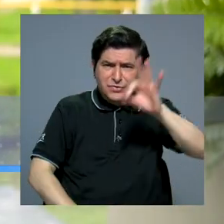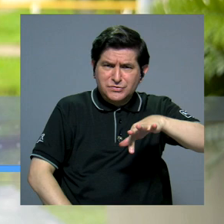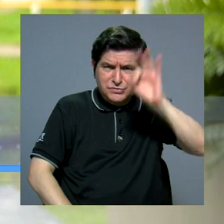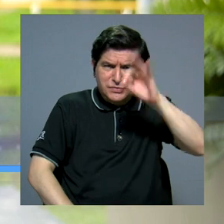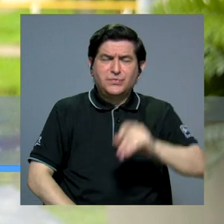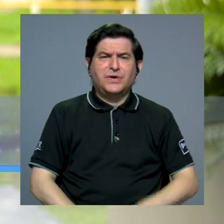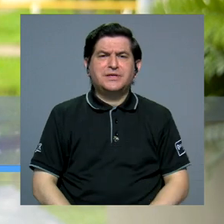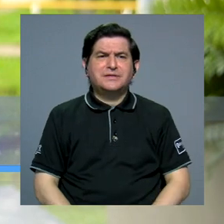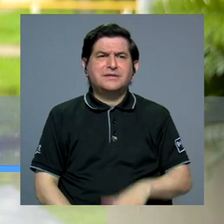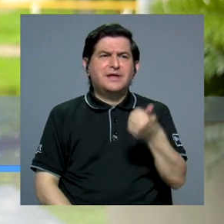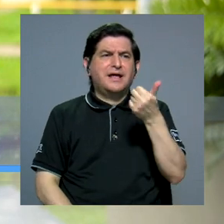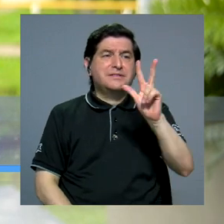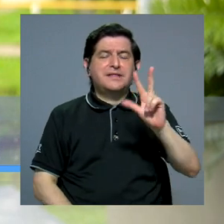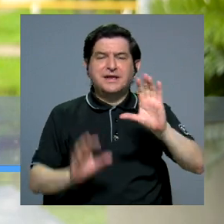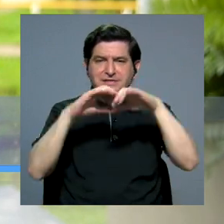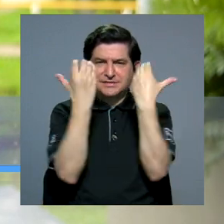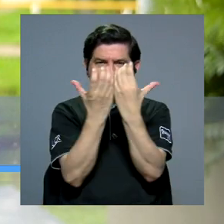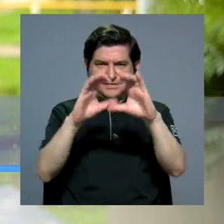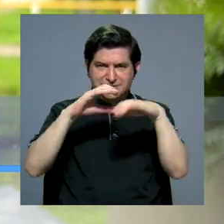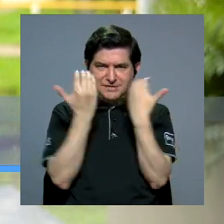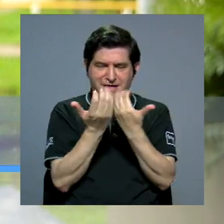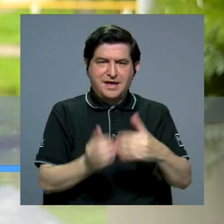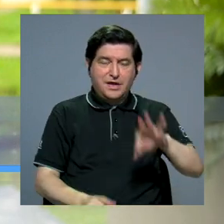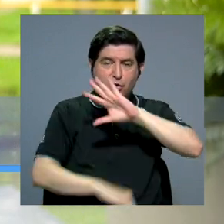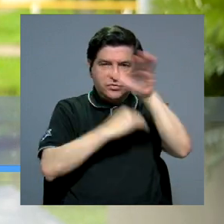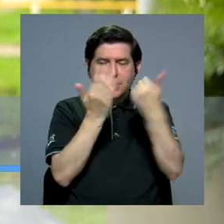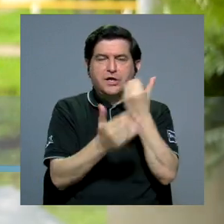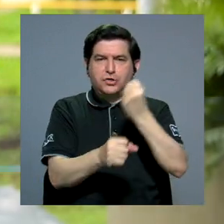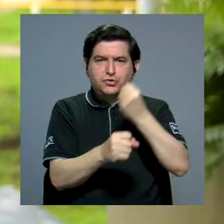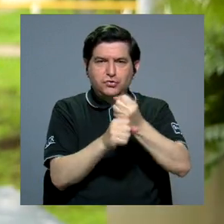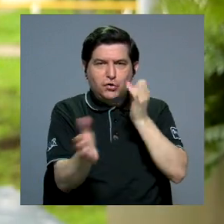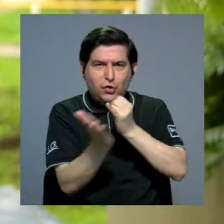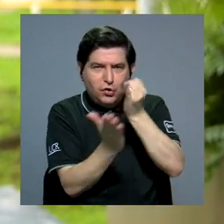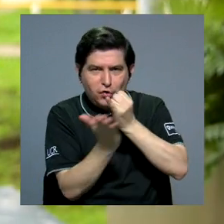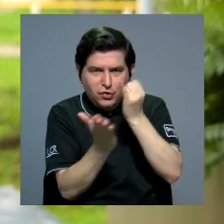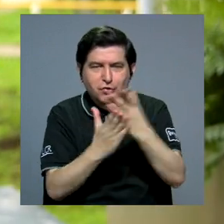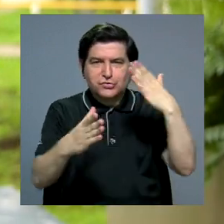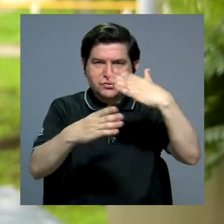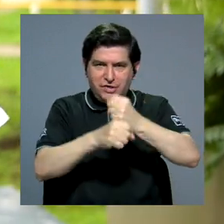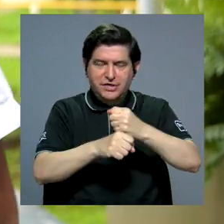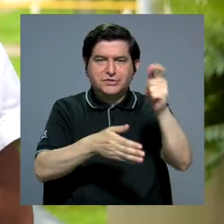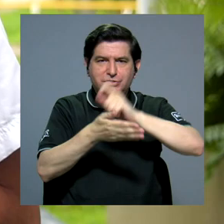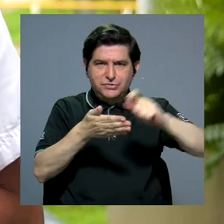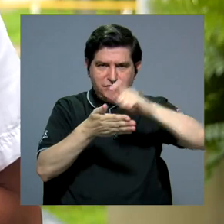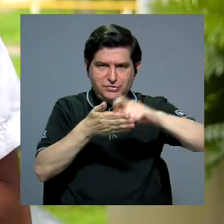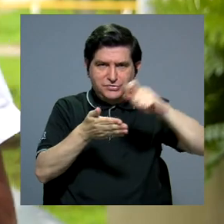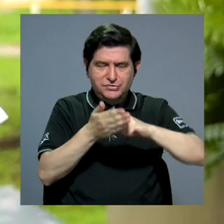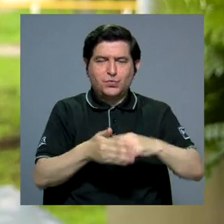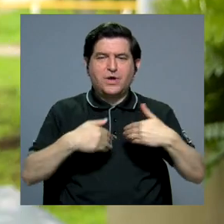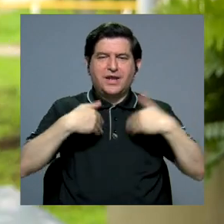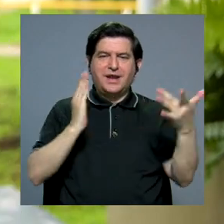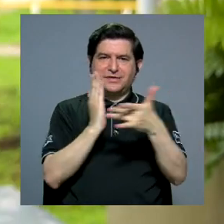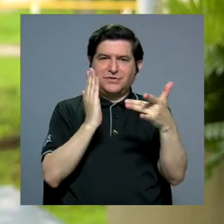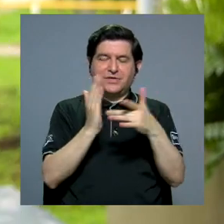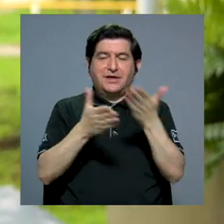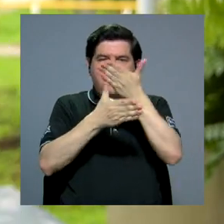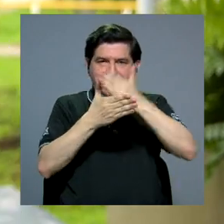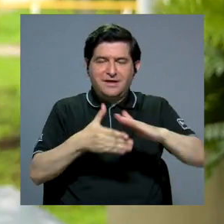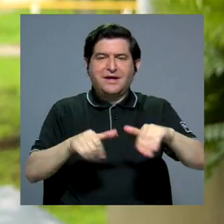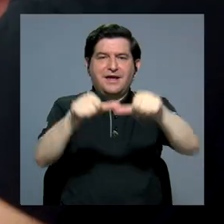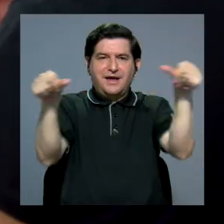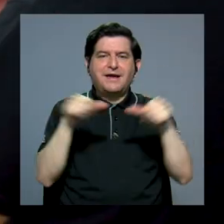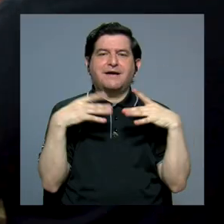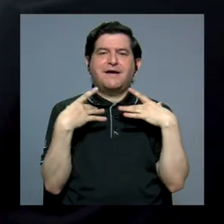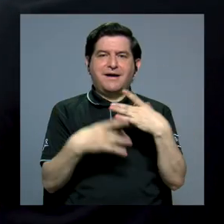encontrar 13 categorías donde se encuentran todos los trabajos de investigación realizados por la Escuela de Zootecnia y que se dividen según las